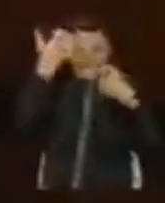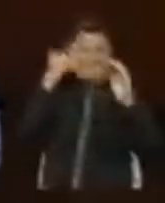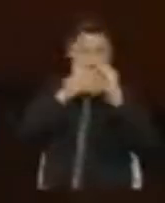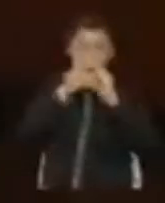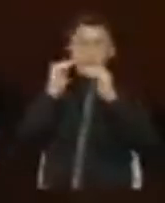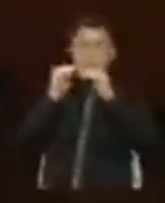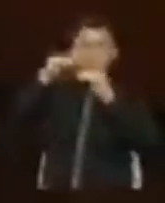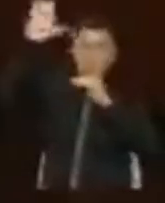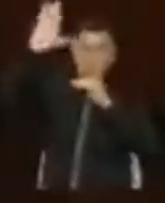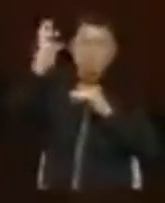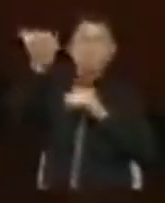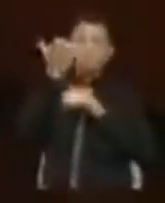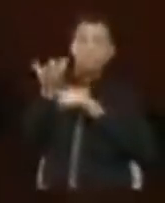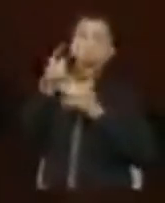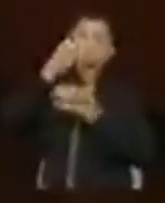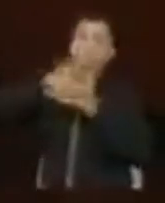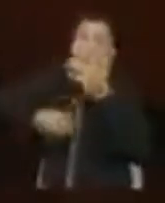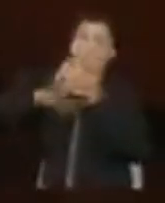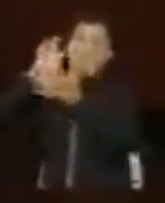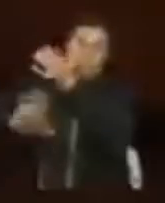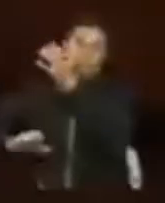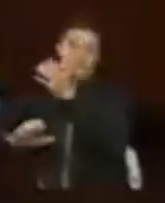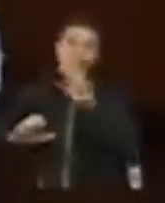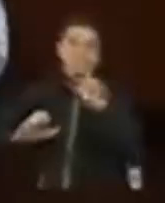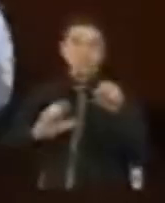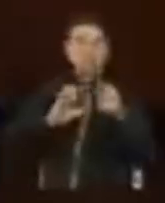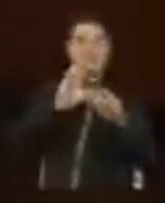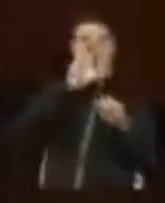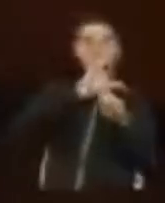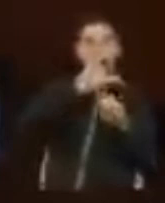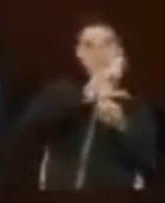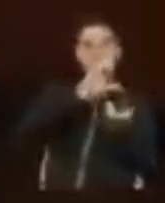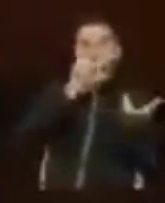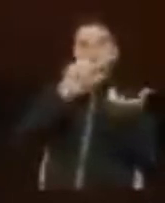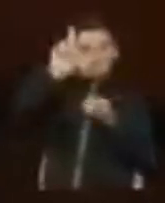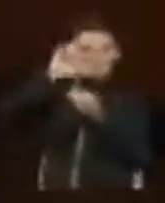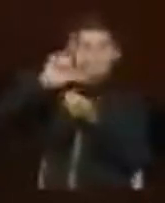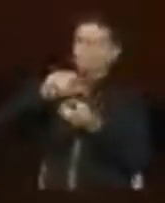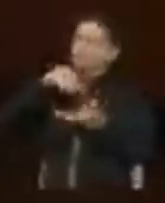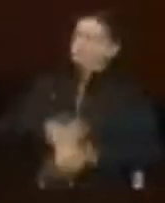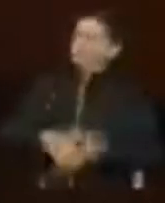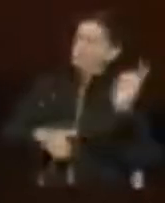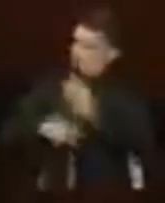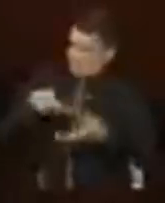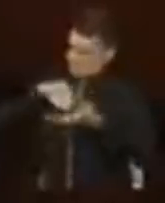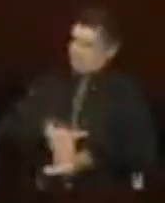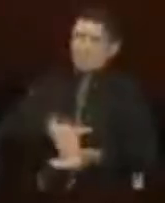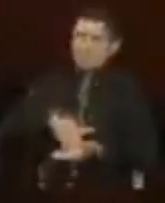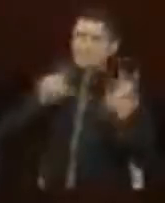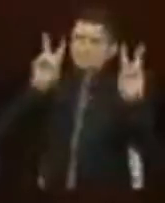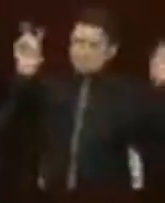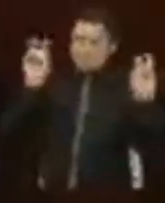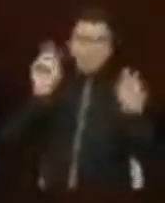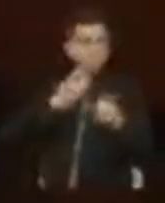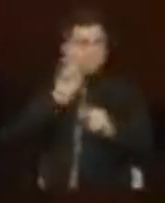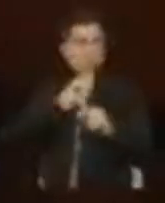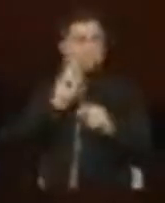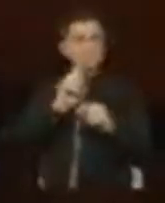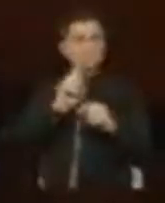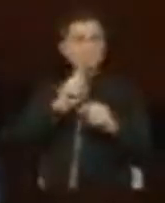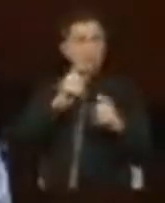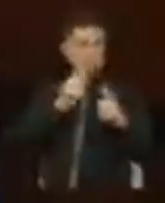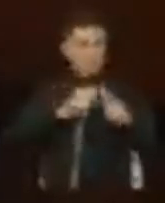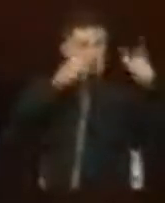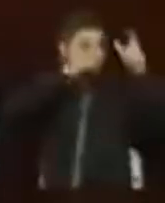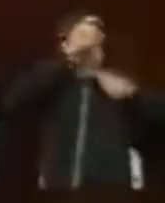Centro Democrático ha defendido a los pensionados y celebra que el Partido Liberal se haya parado firme como los demás partidos del